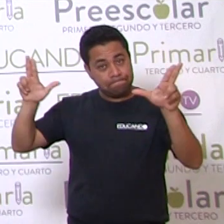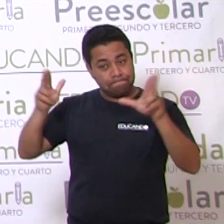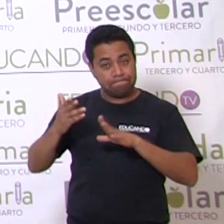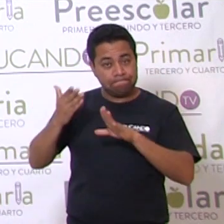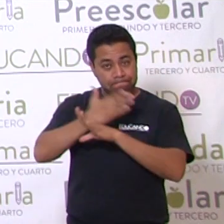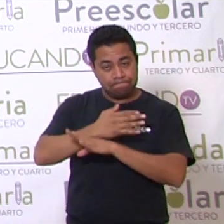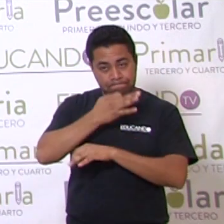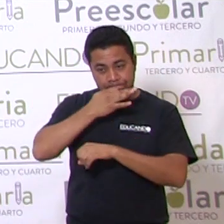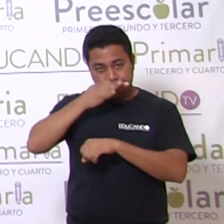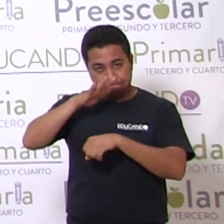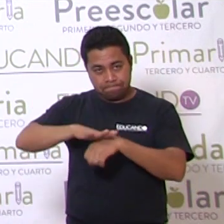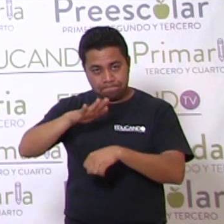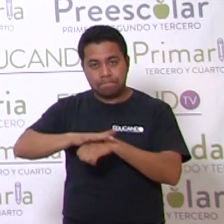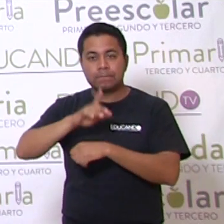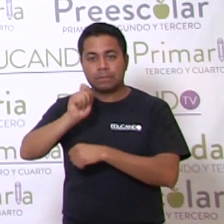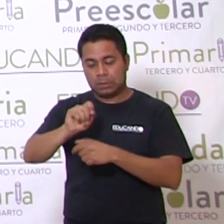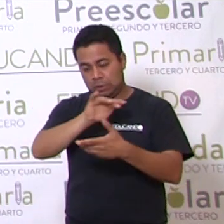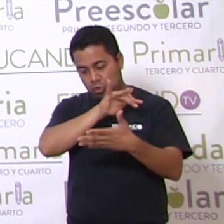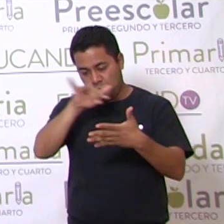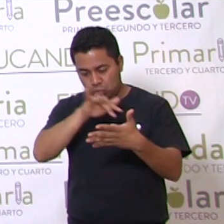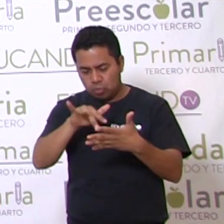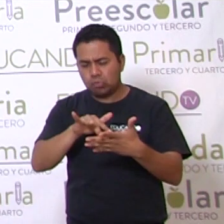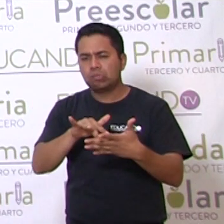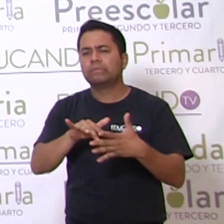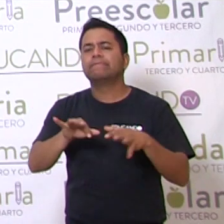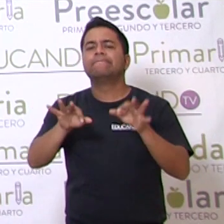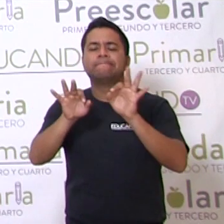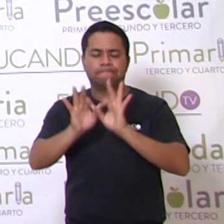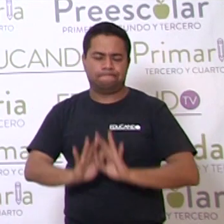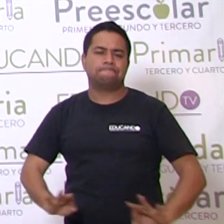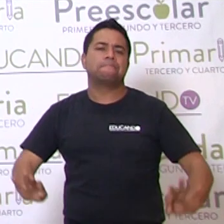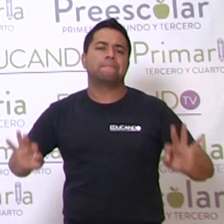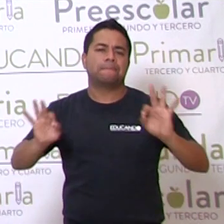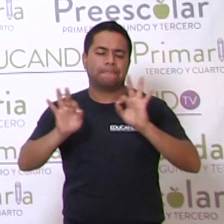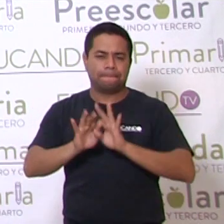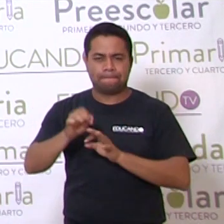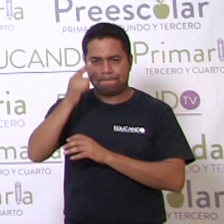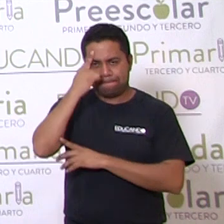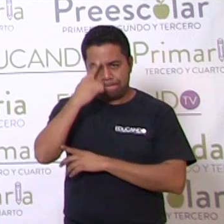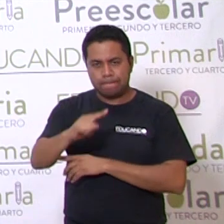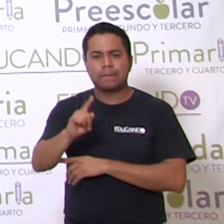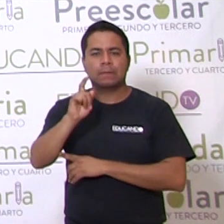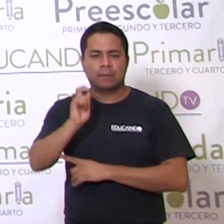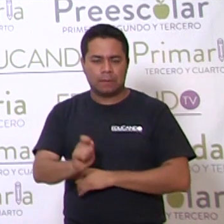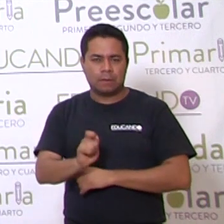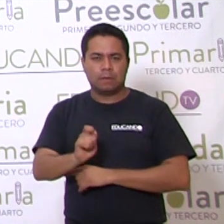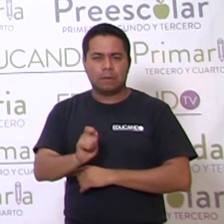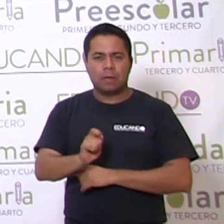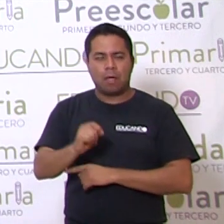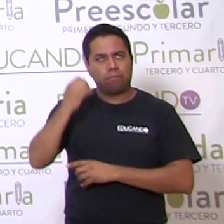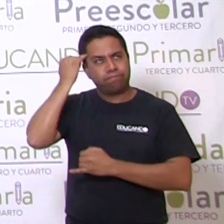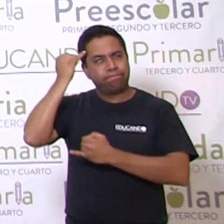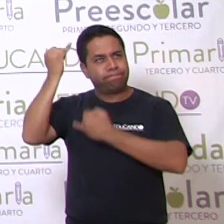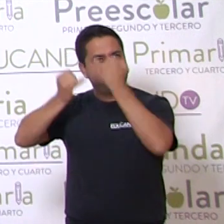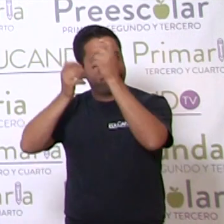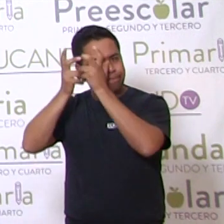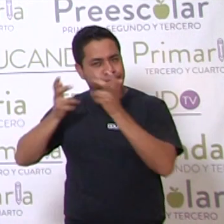antes recordarte que la lectura es parte fundamental para acrecentar nuestra